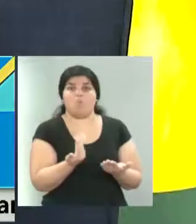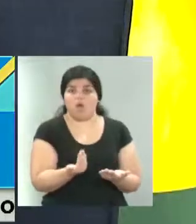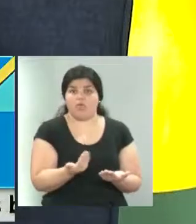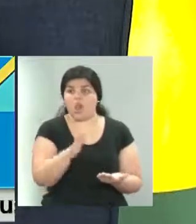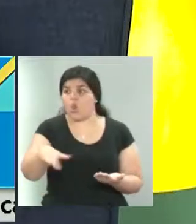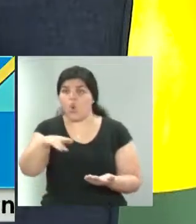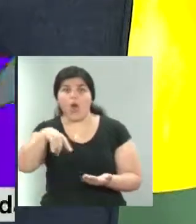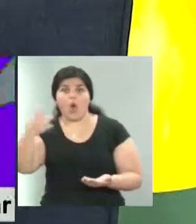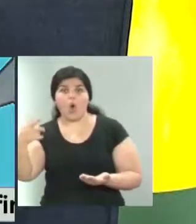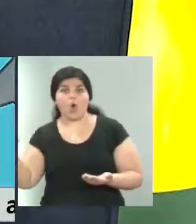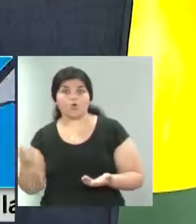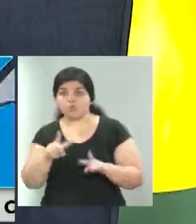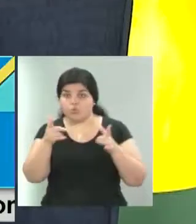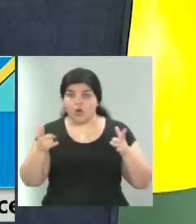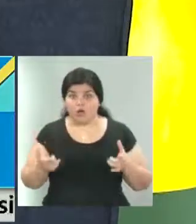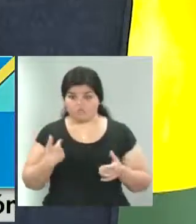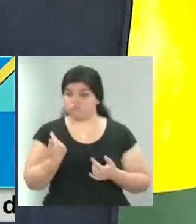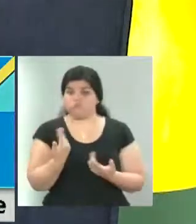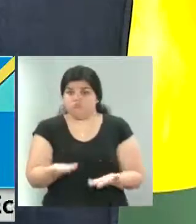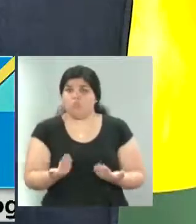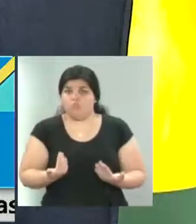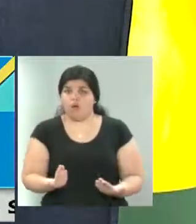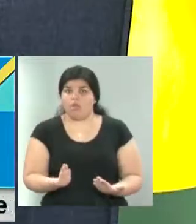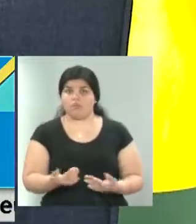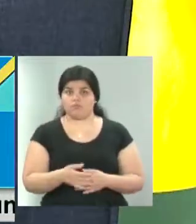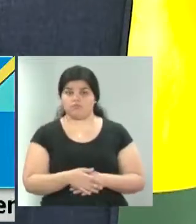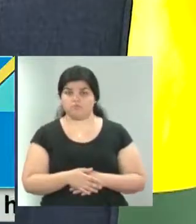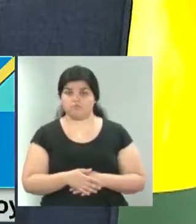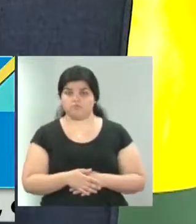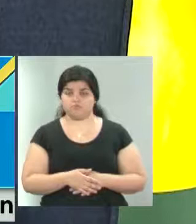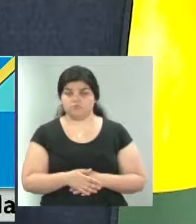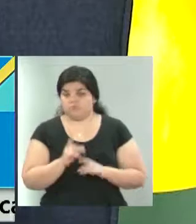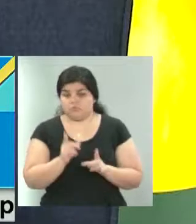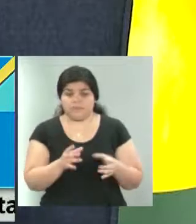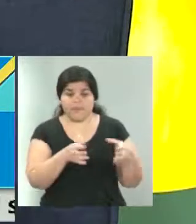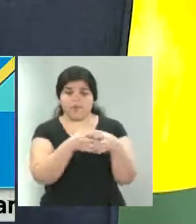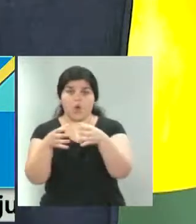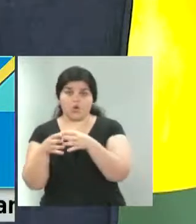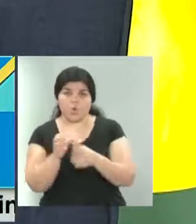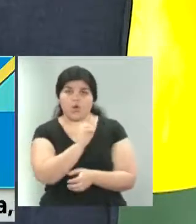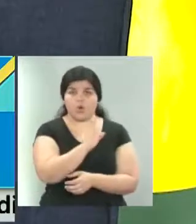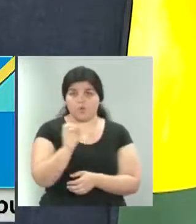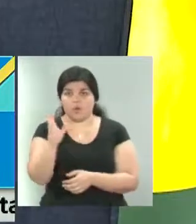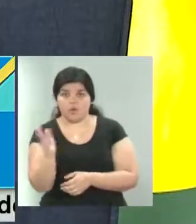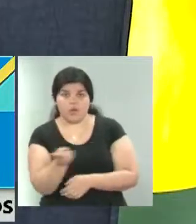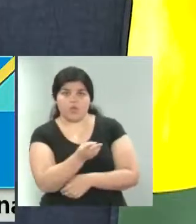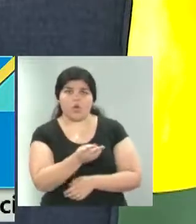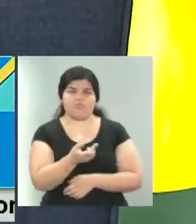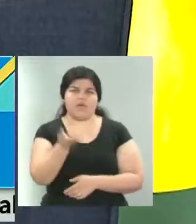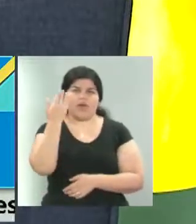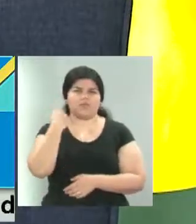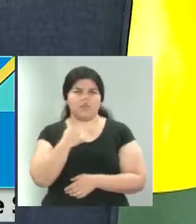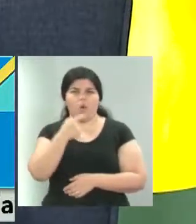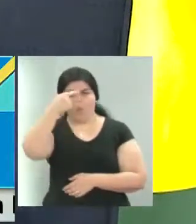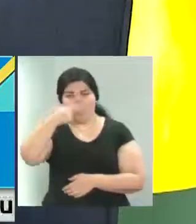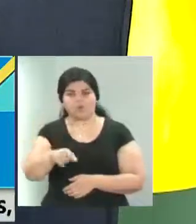y demás, levantamos la mano porque nos ha ido bien. Y si vienen estos equipos, como nos ha pasado siempre... Mira, el último partido de River Boca, por ejemplo,